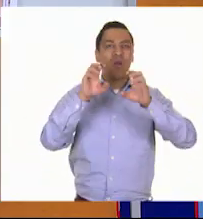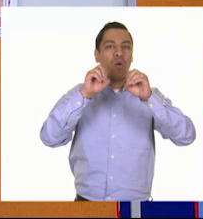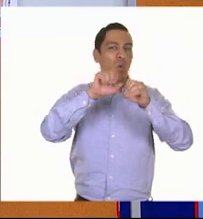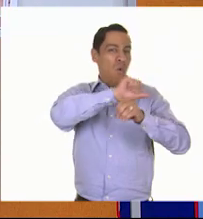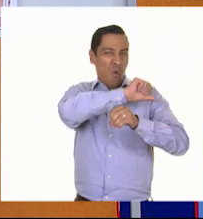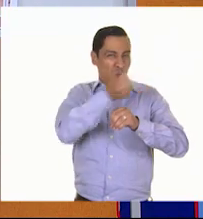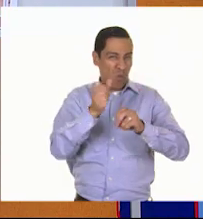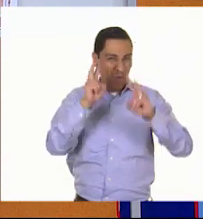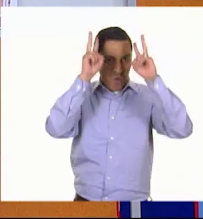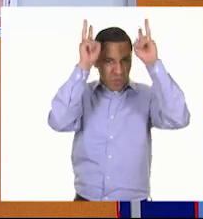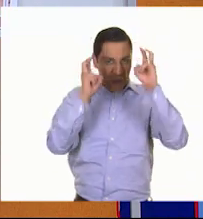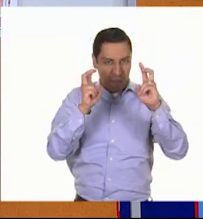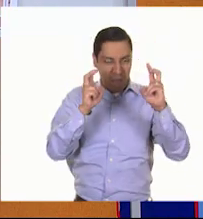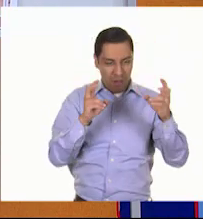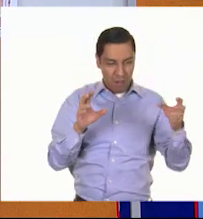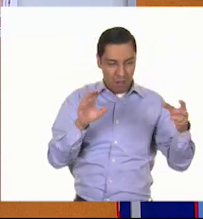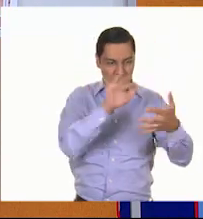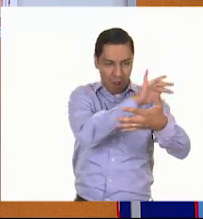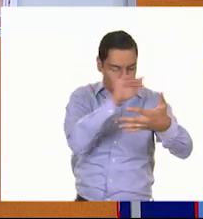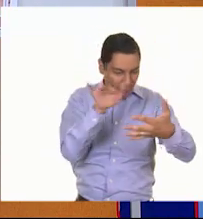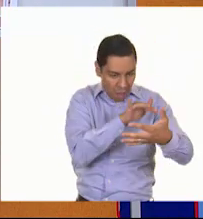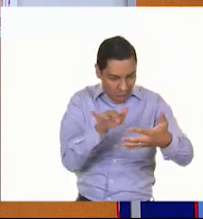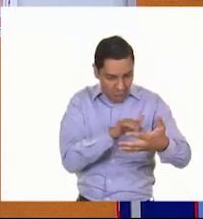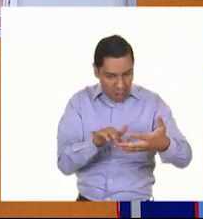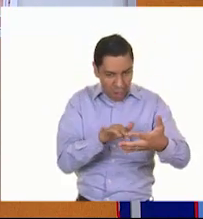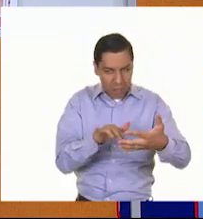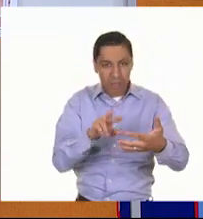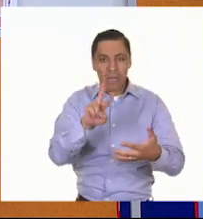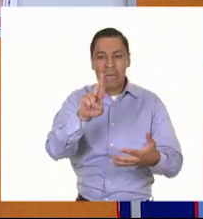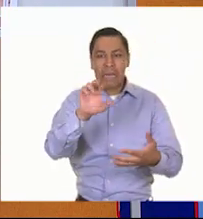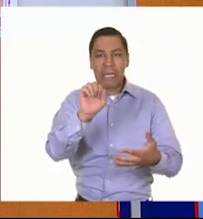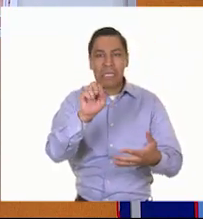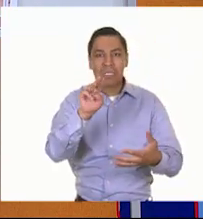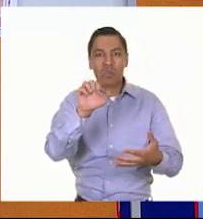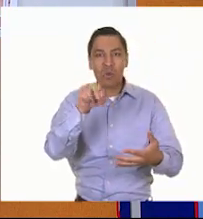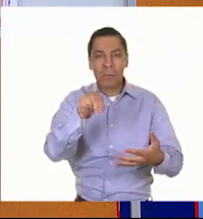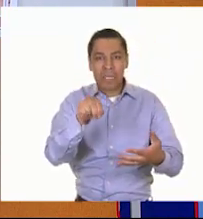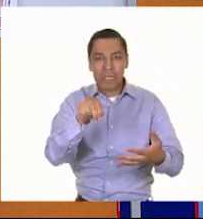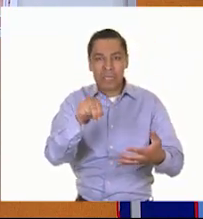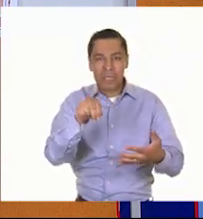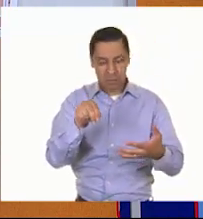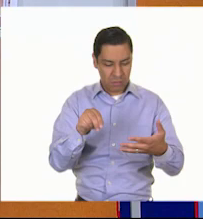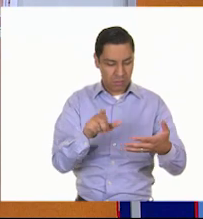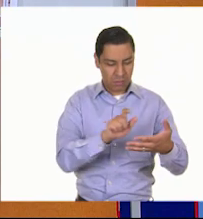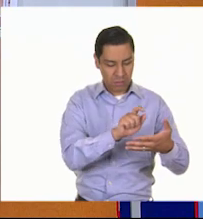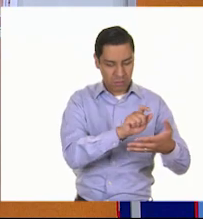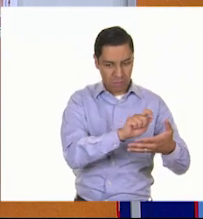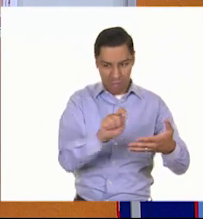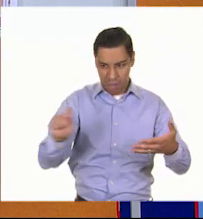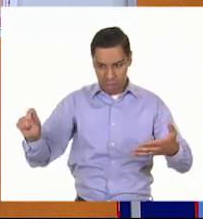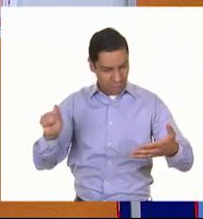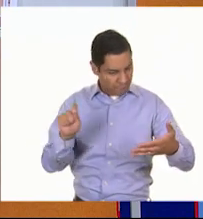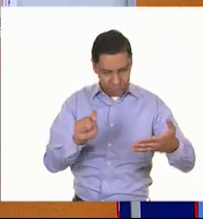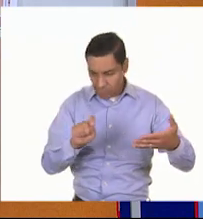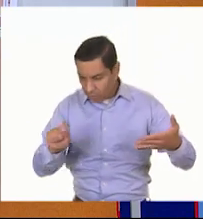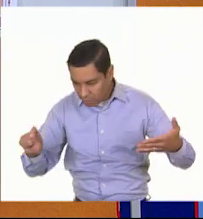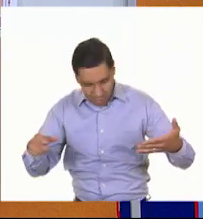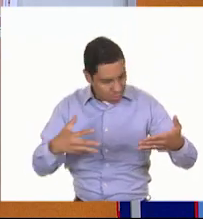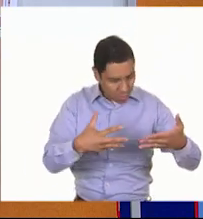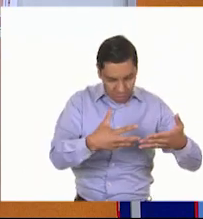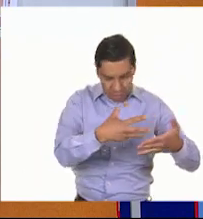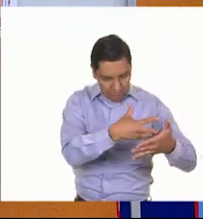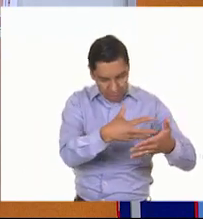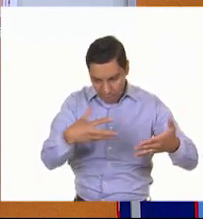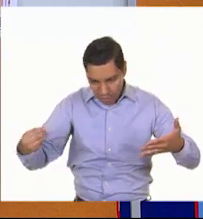también importante que debemos de retomar desde el inicio para hacer un resumen. A ver. Que son los títulos, como lo identificamos al inicio de nuestra clase.